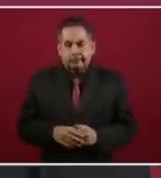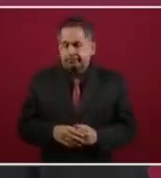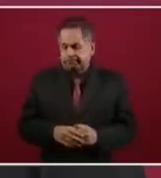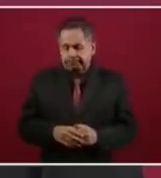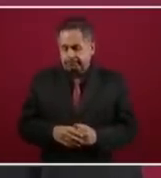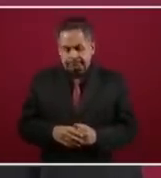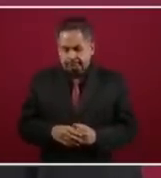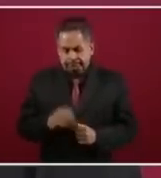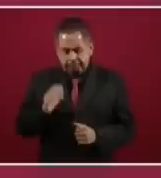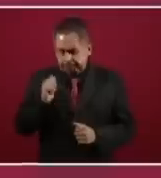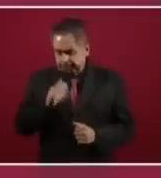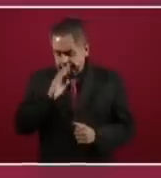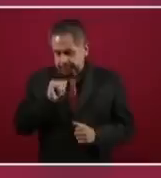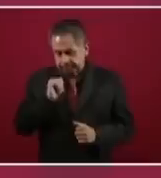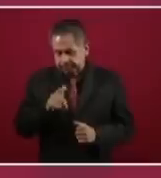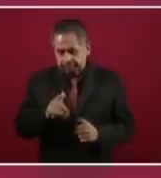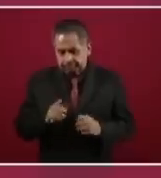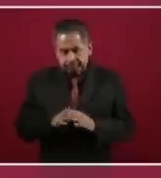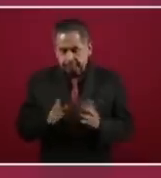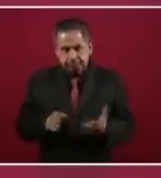algo